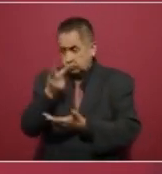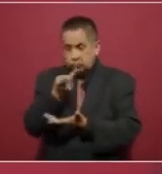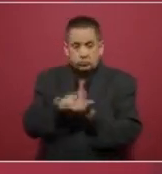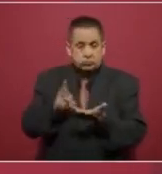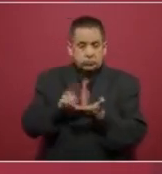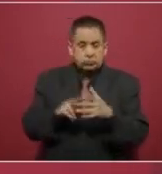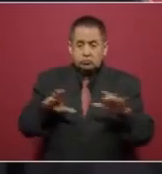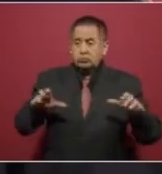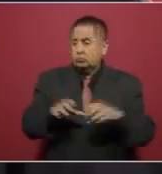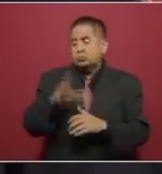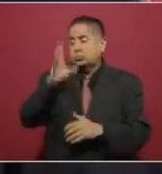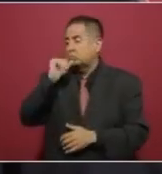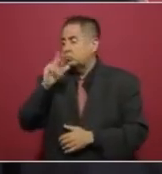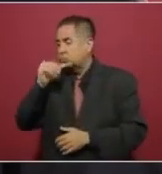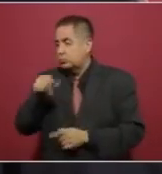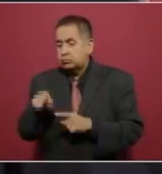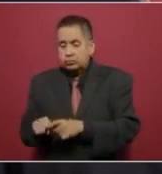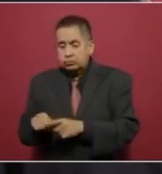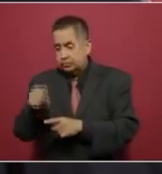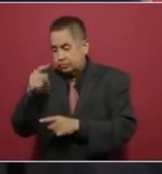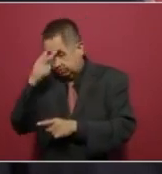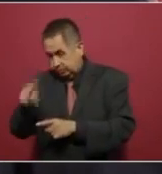Santa Lucía.